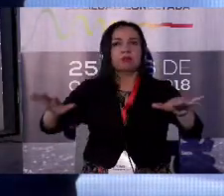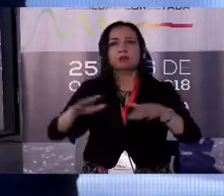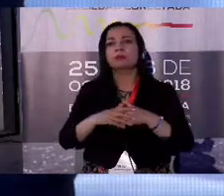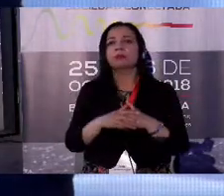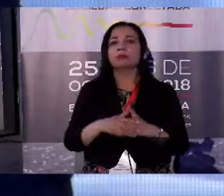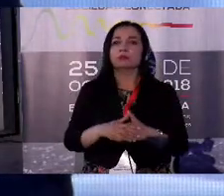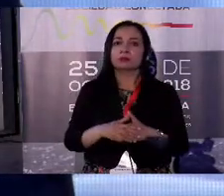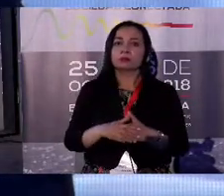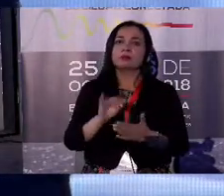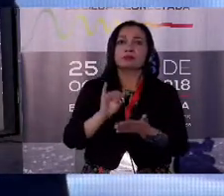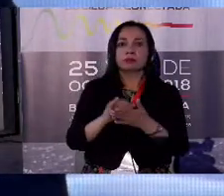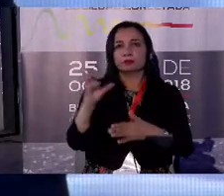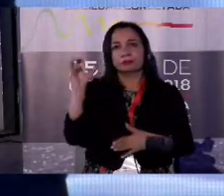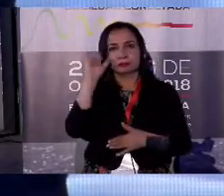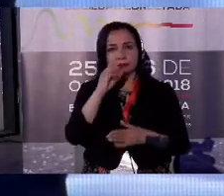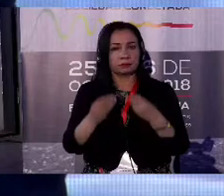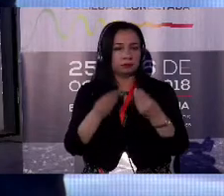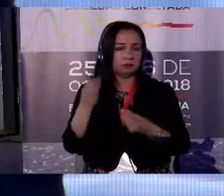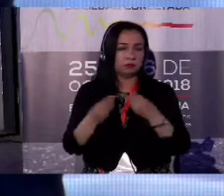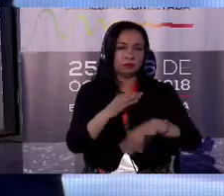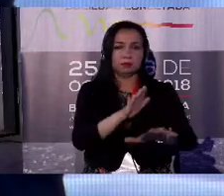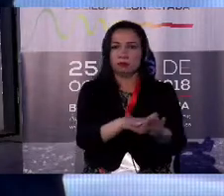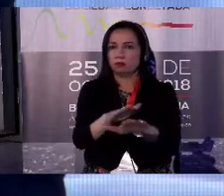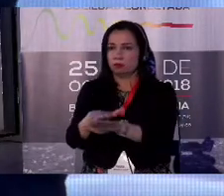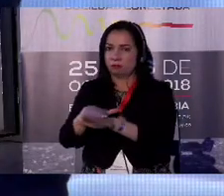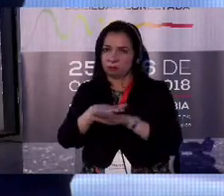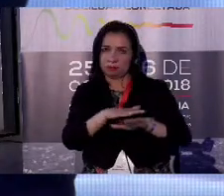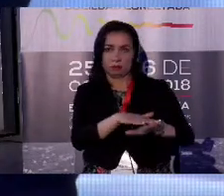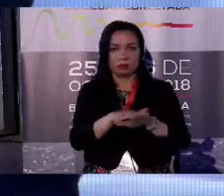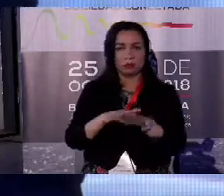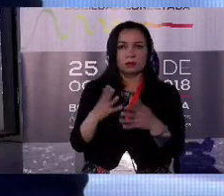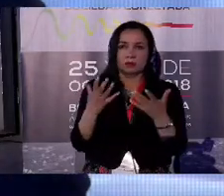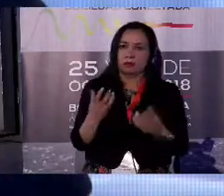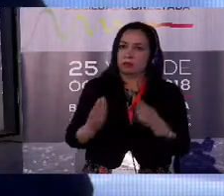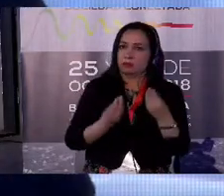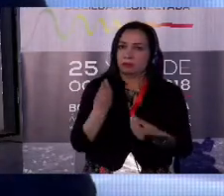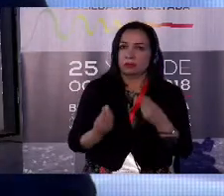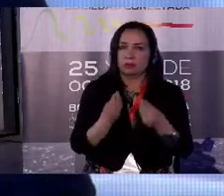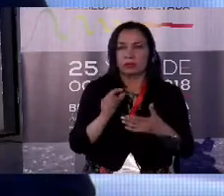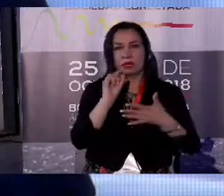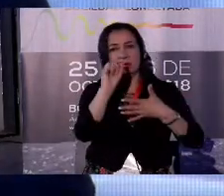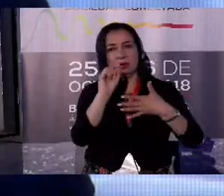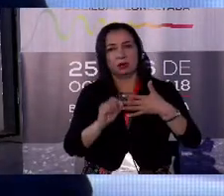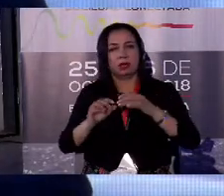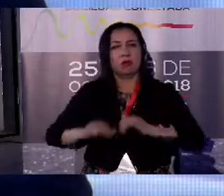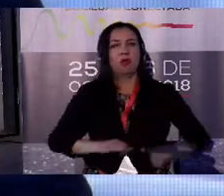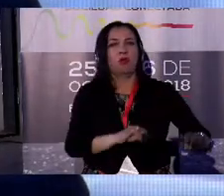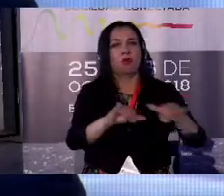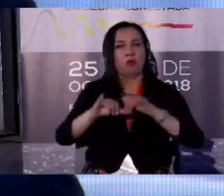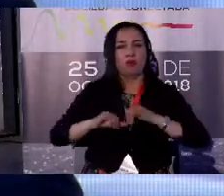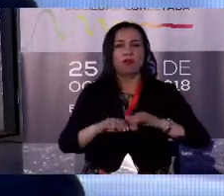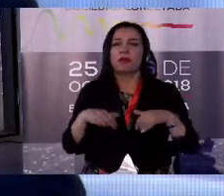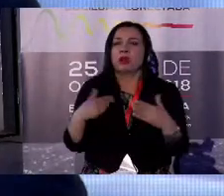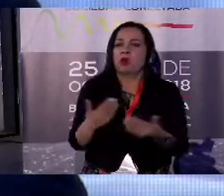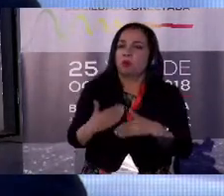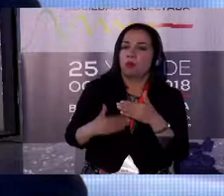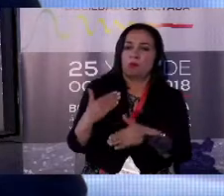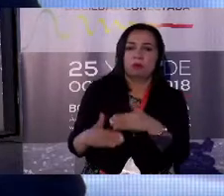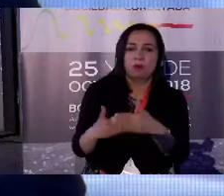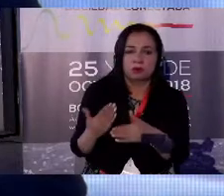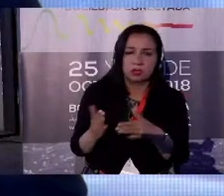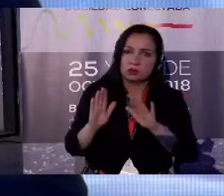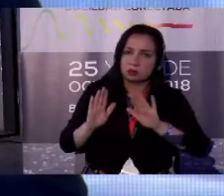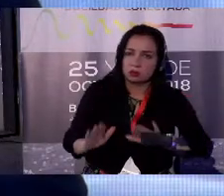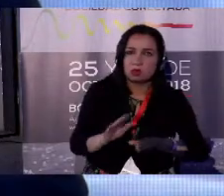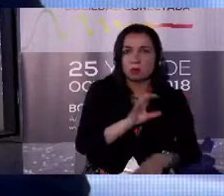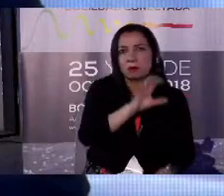eso que estamos tratando de alertar para tratar de que haya un criterio uniforme de cómo se hacen esos dos procesos de refarming